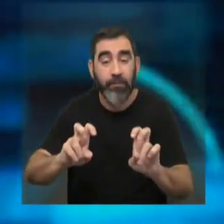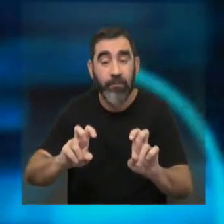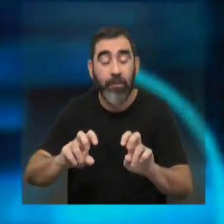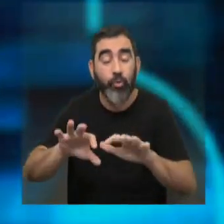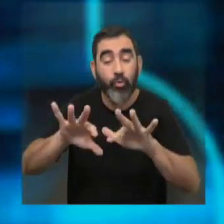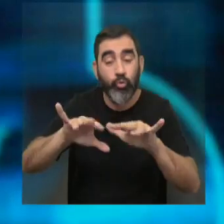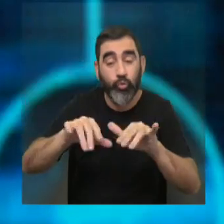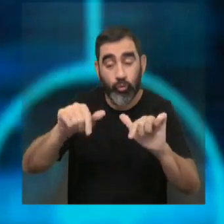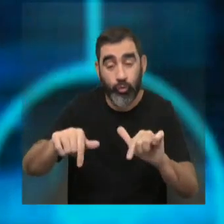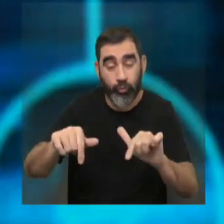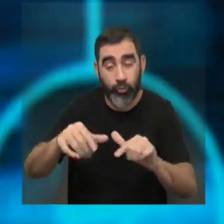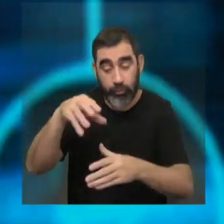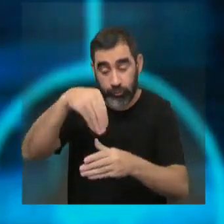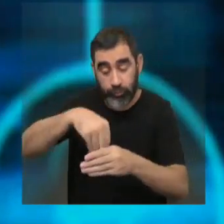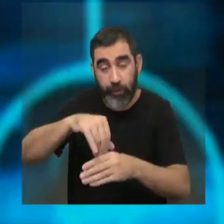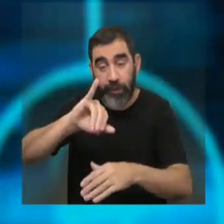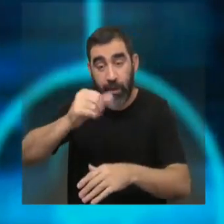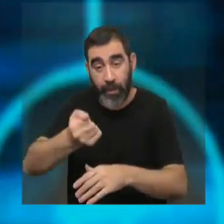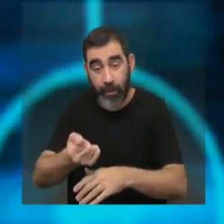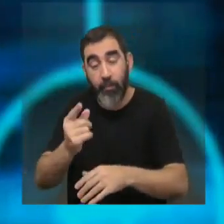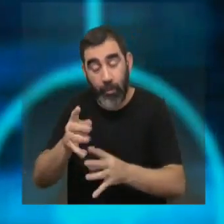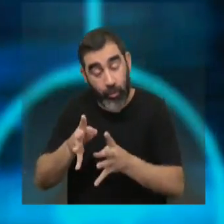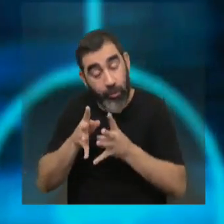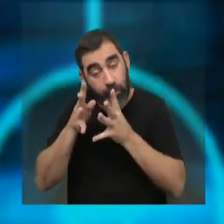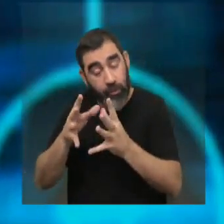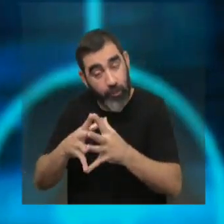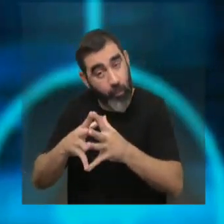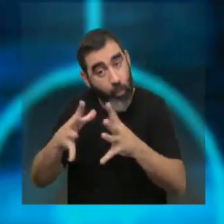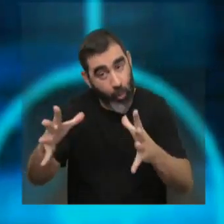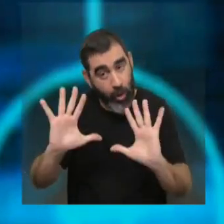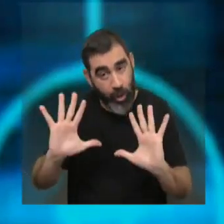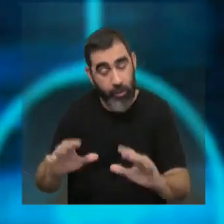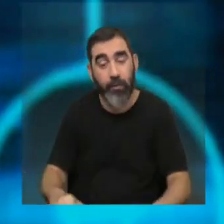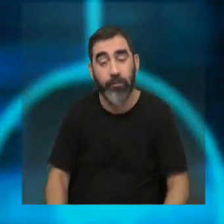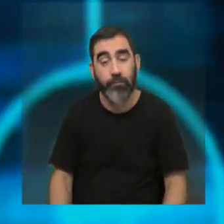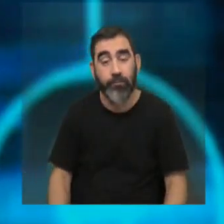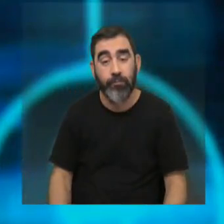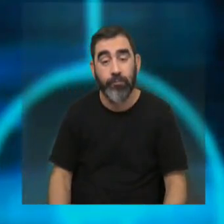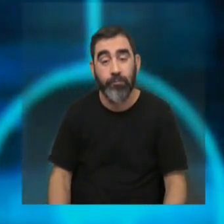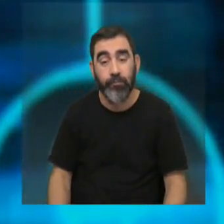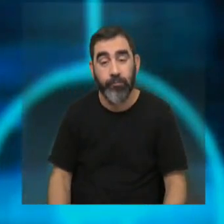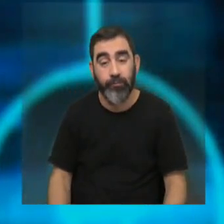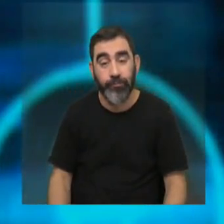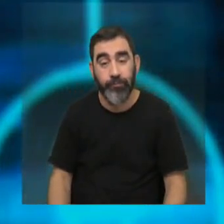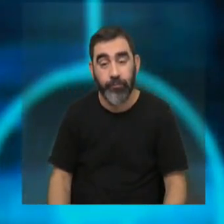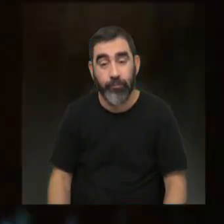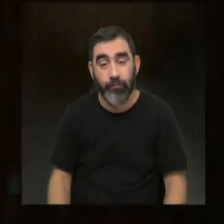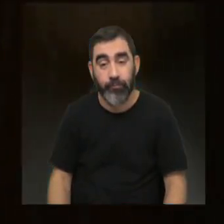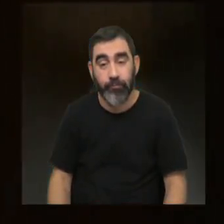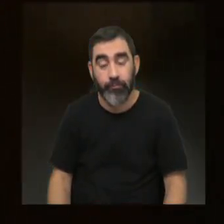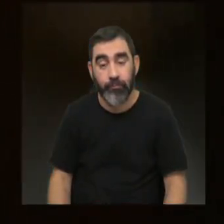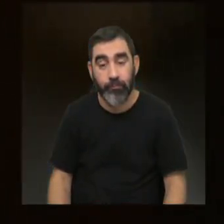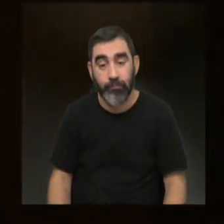que corre con IA adentro. Pero tenemos desafíos enormes para hacer eso. Como te estábamos comentando,